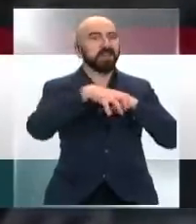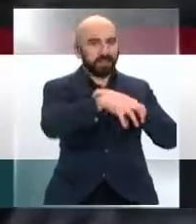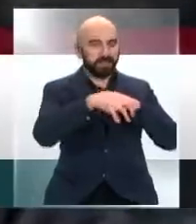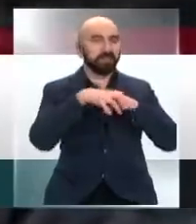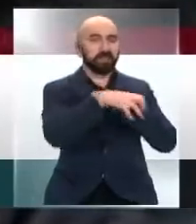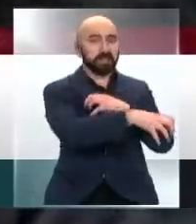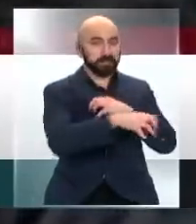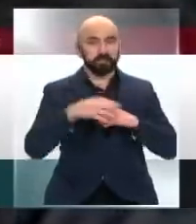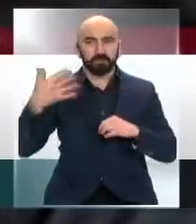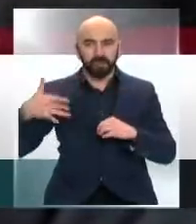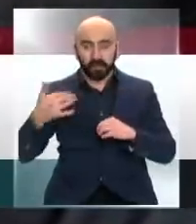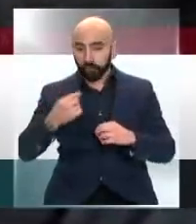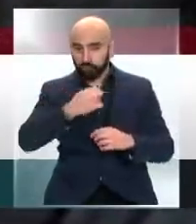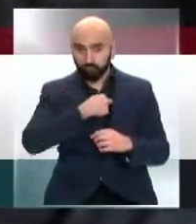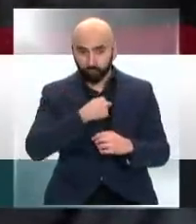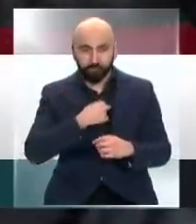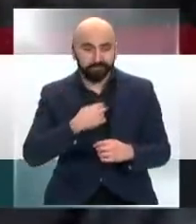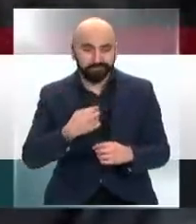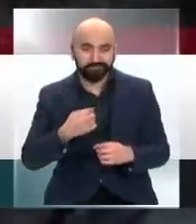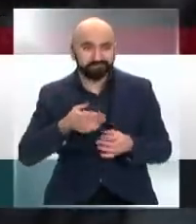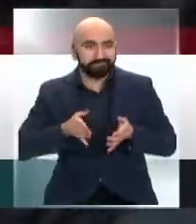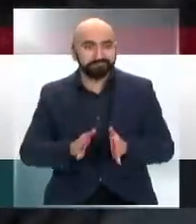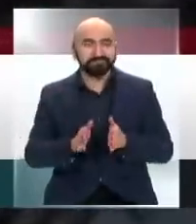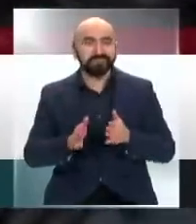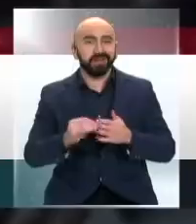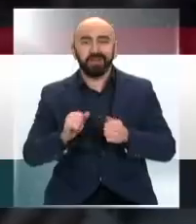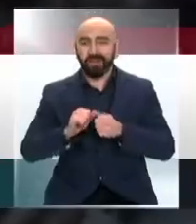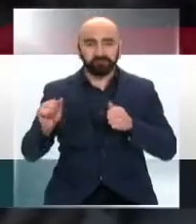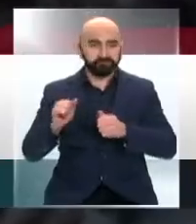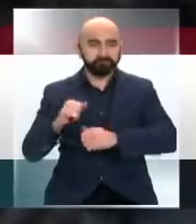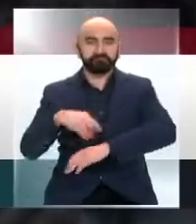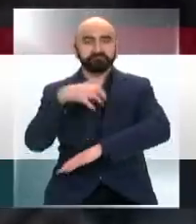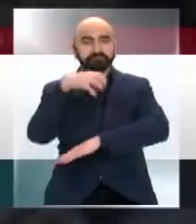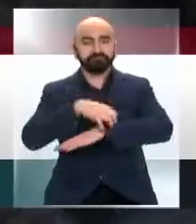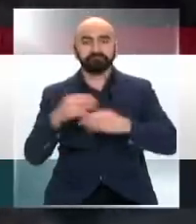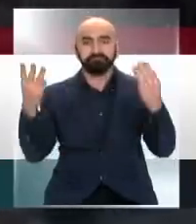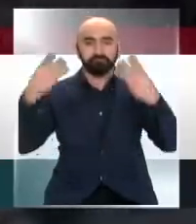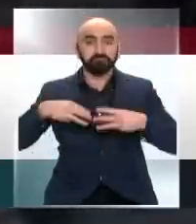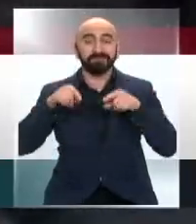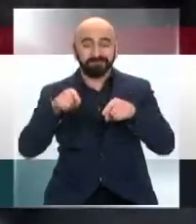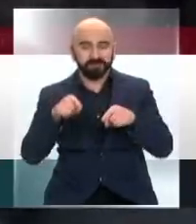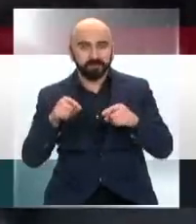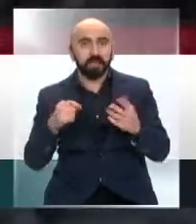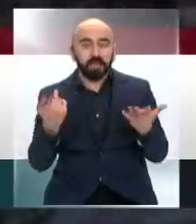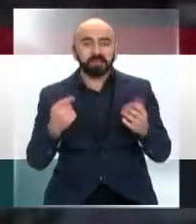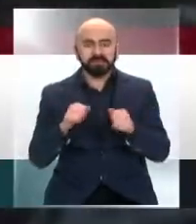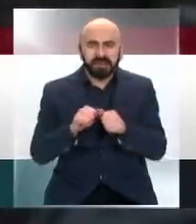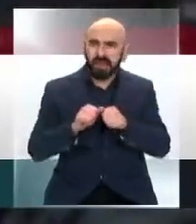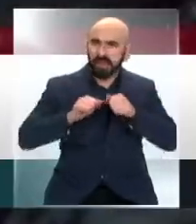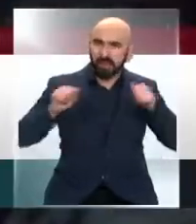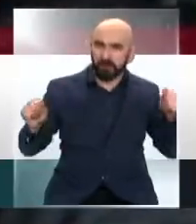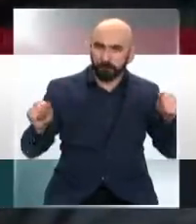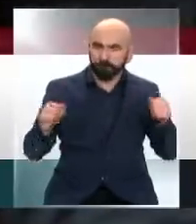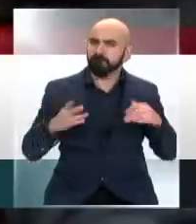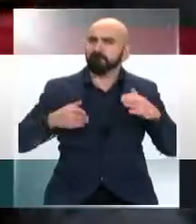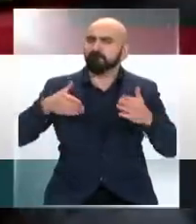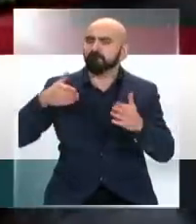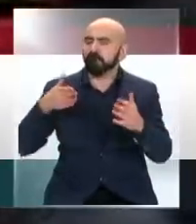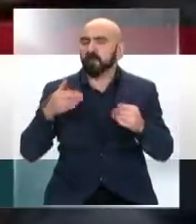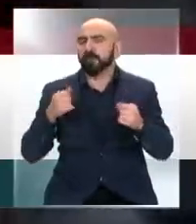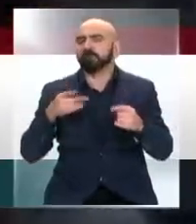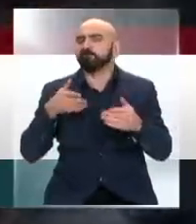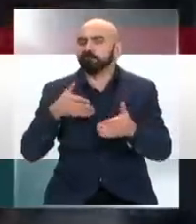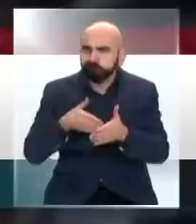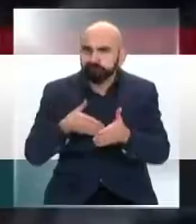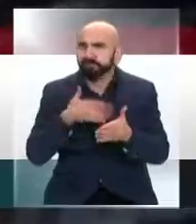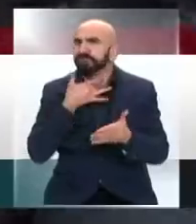las dificultades del centralismo. Sabe que el centralismo es un tope al desarrollo de nuestro país. Y yo espero ser